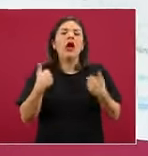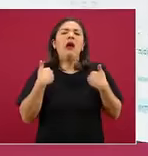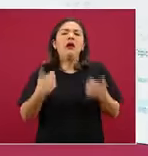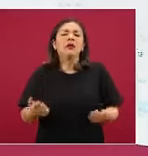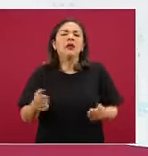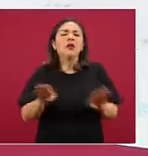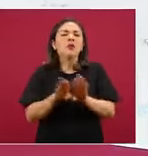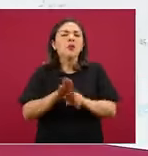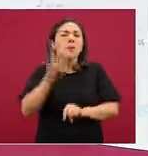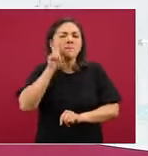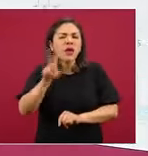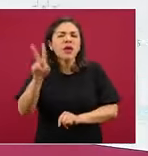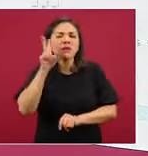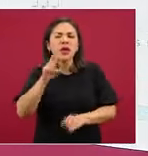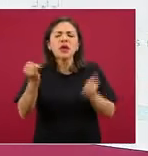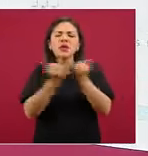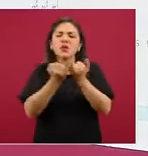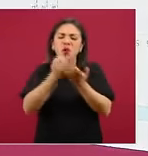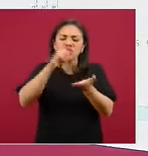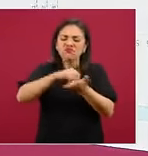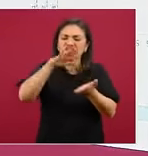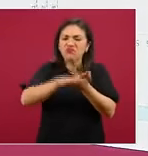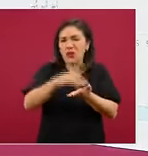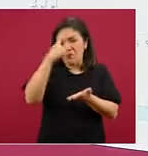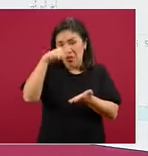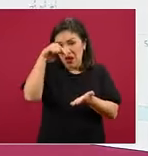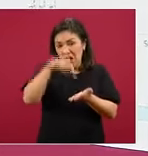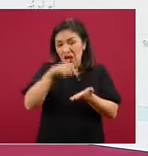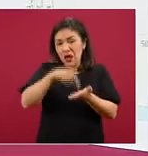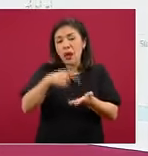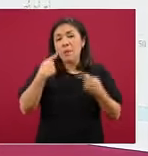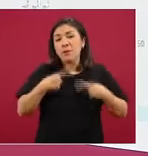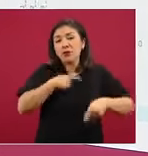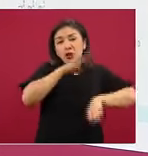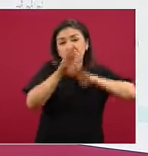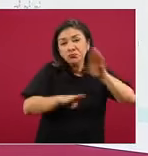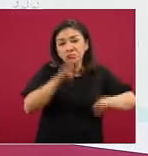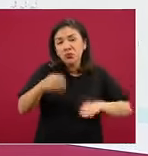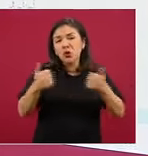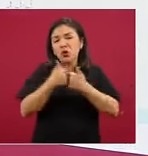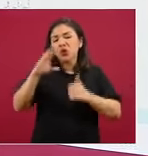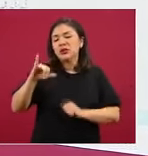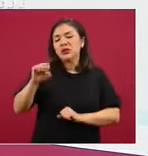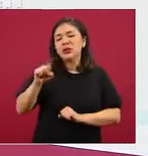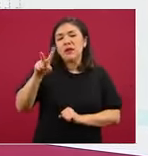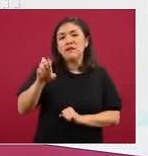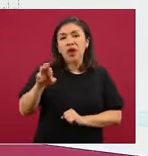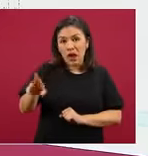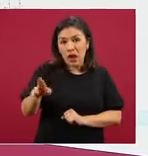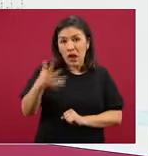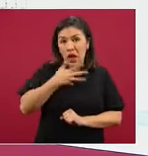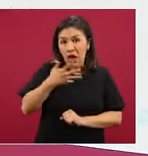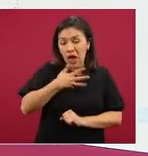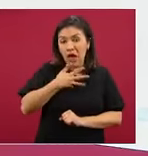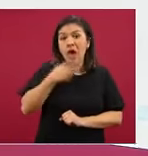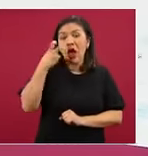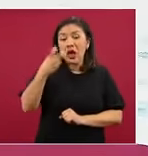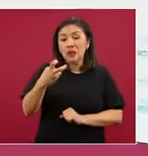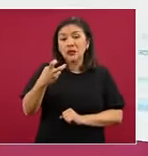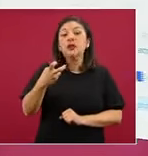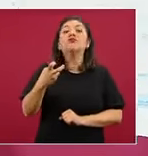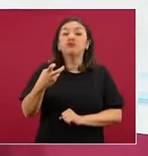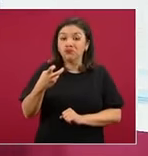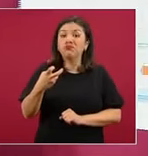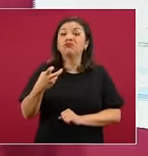se ha visto también en los registros oficiales de mortalidad con el CISBER, la contribución ha